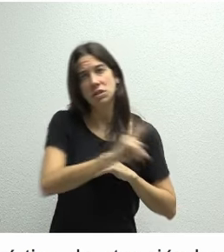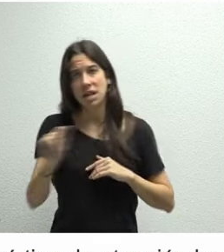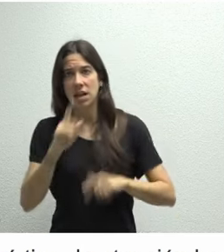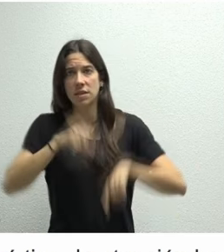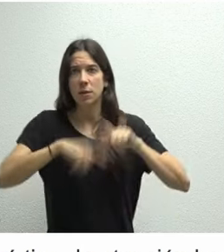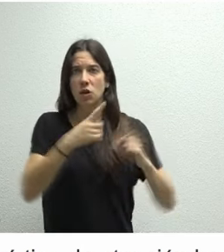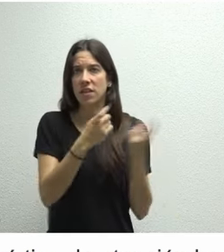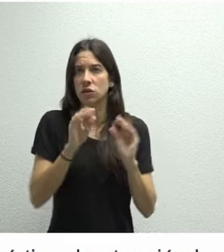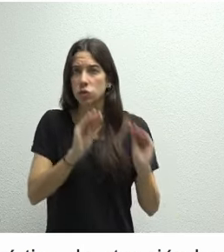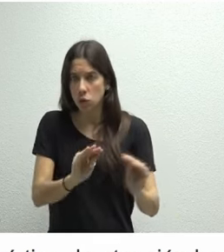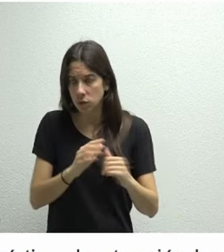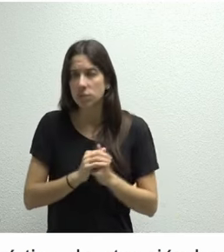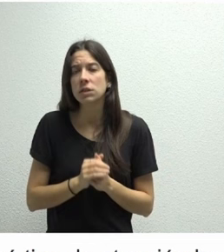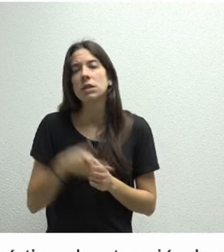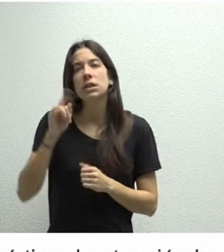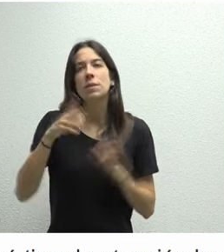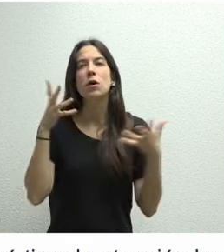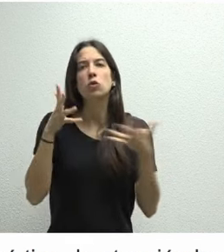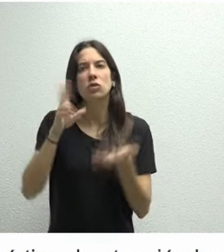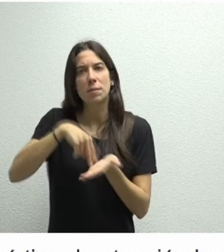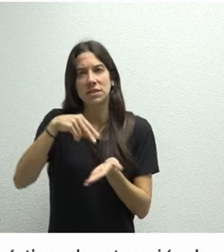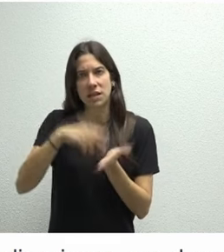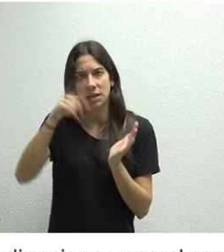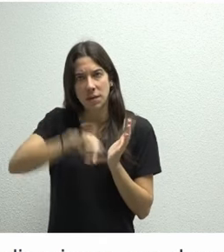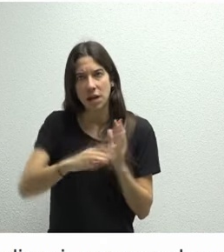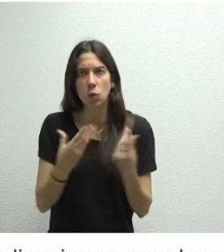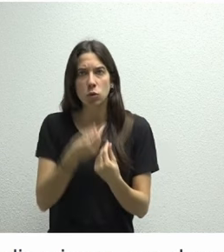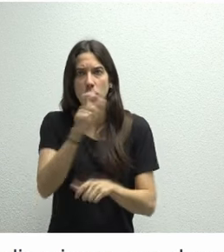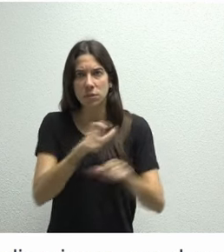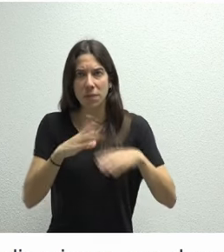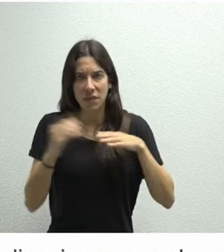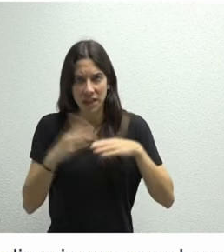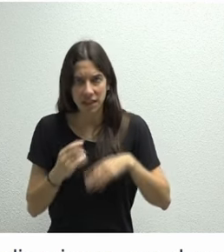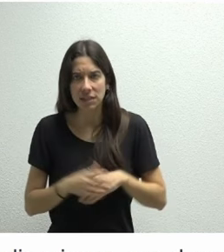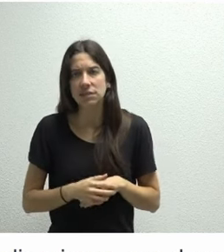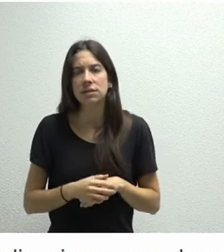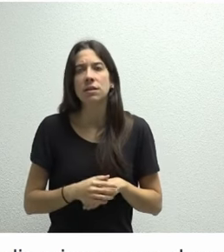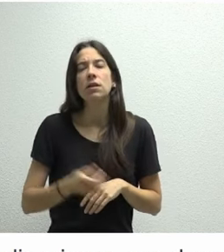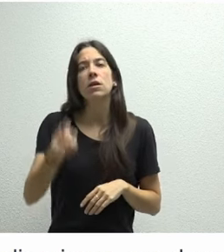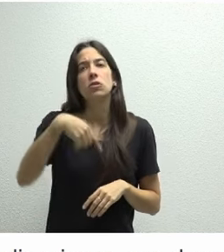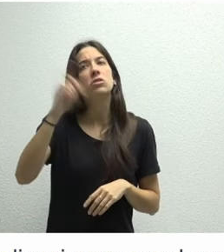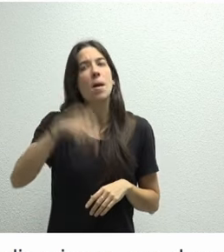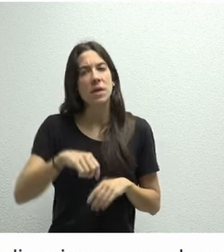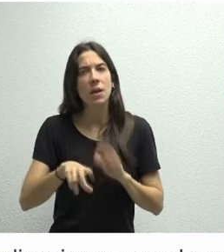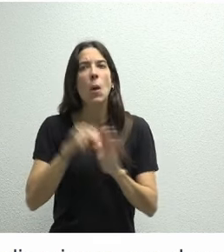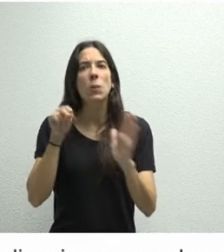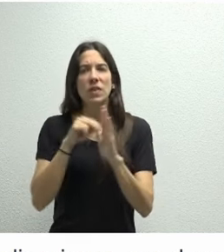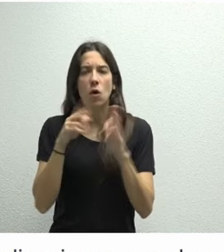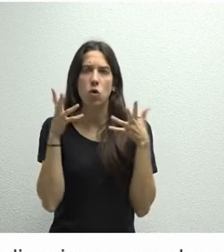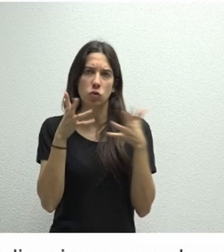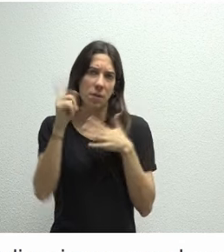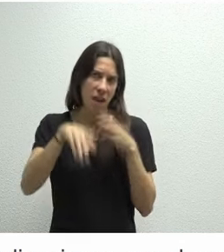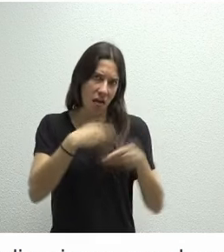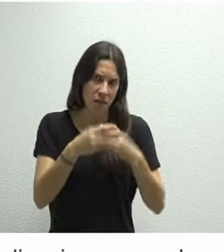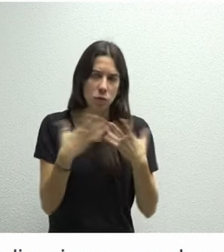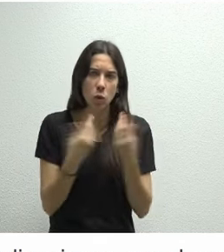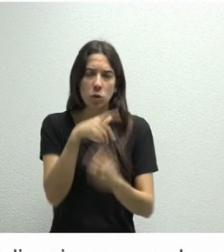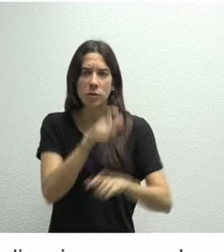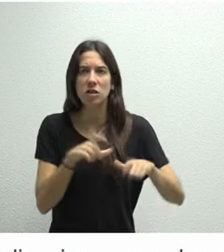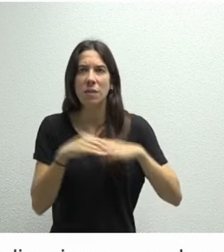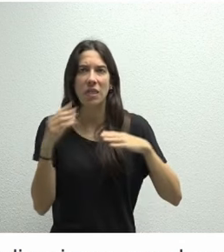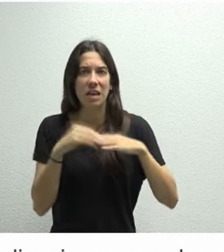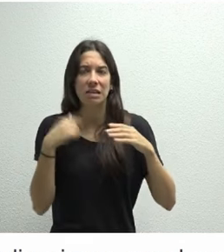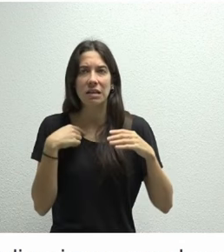eh tenemos consultas presenciales con los pacientes nosotros hacemos también videoconsulta con los pacientes que no se pueden